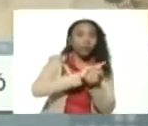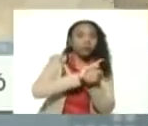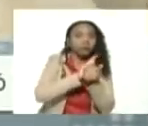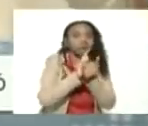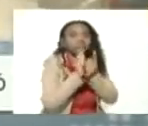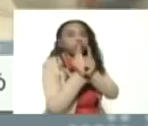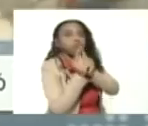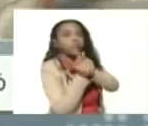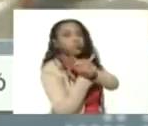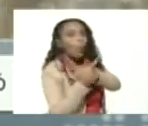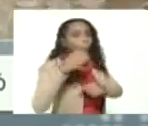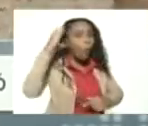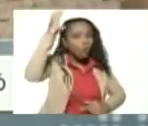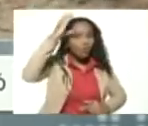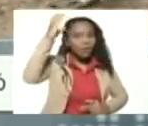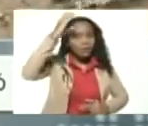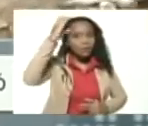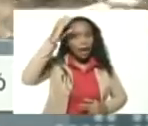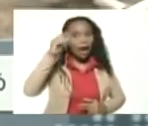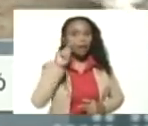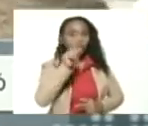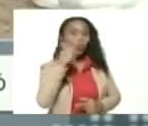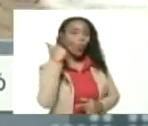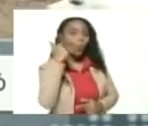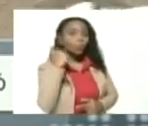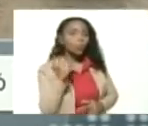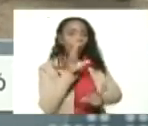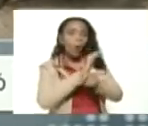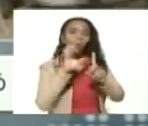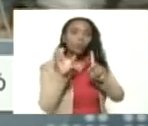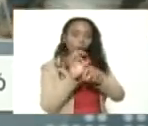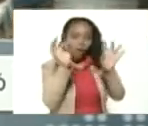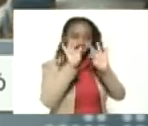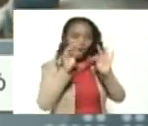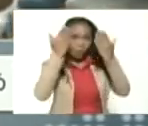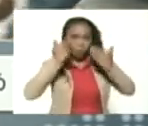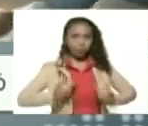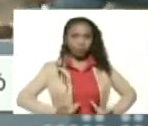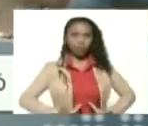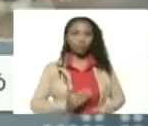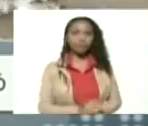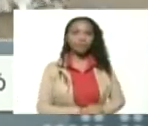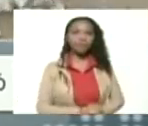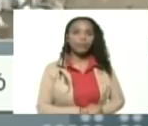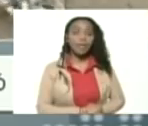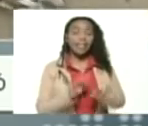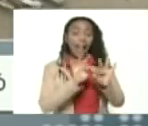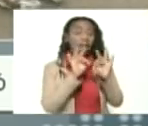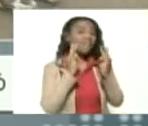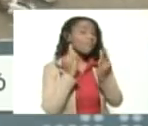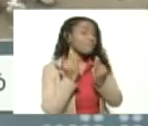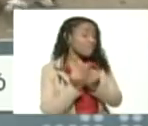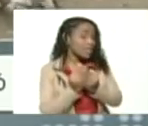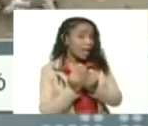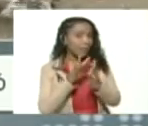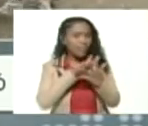su conciencia, de sus costumbres, de su forma de ser, desde la familia, desde el